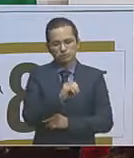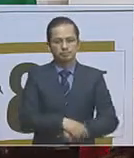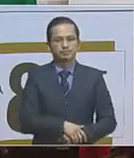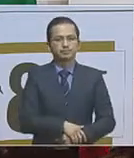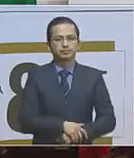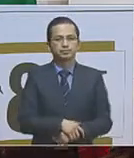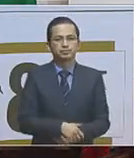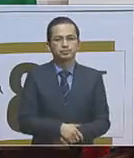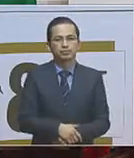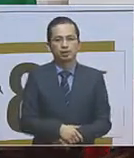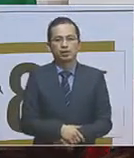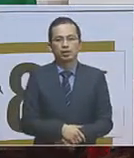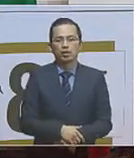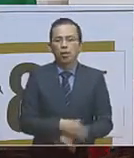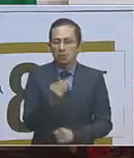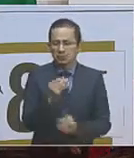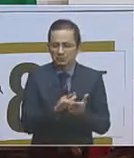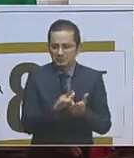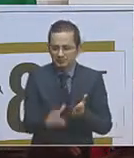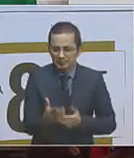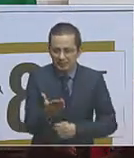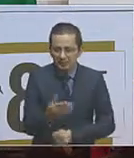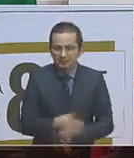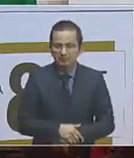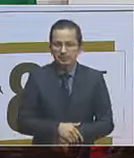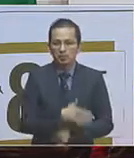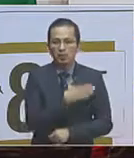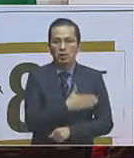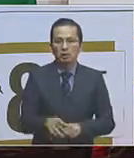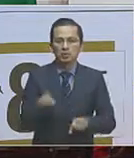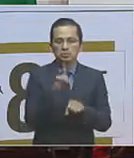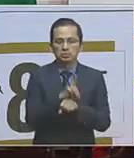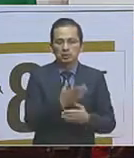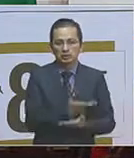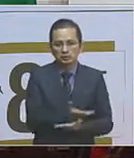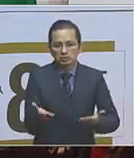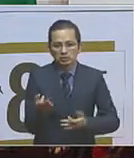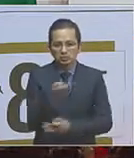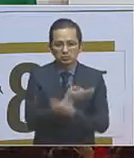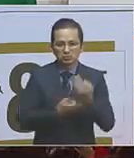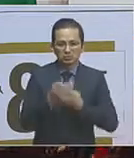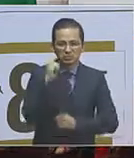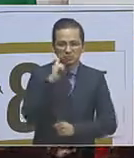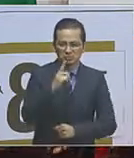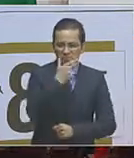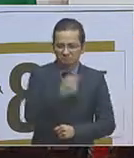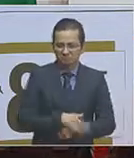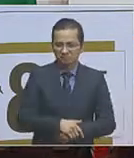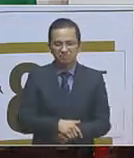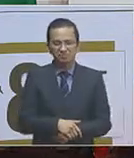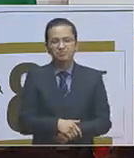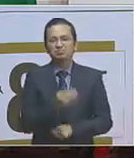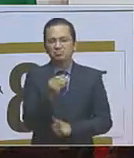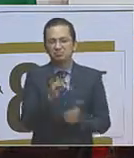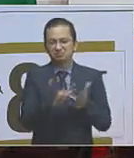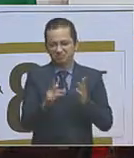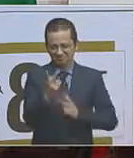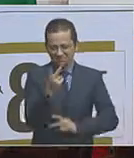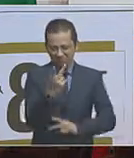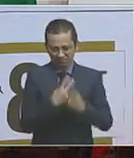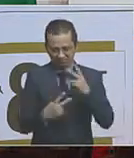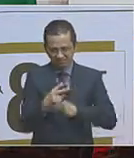muchísimas gracias muy buenos días a todas ya todos gracias por su asistencia esta